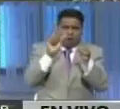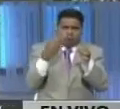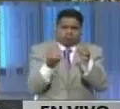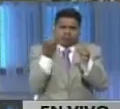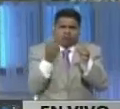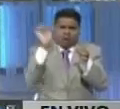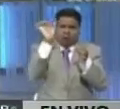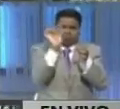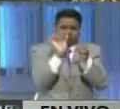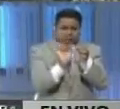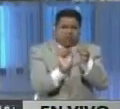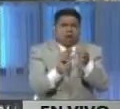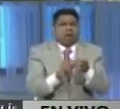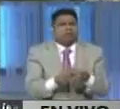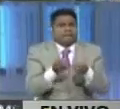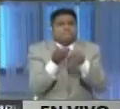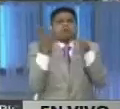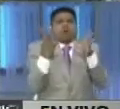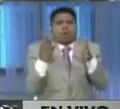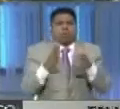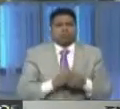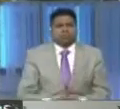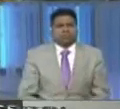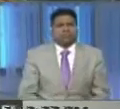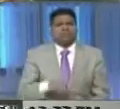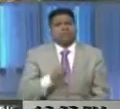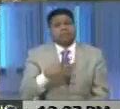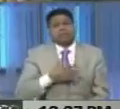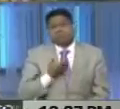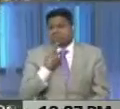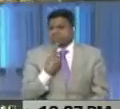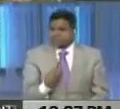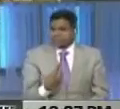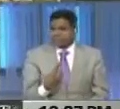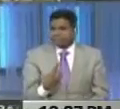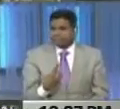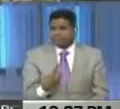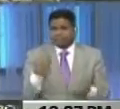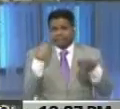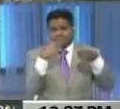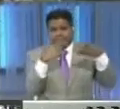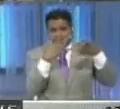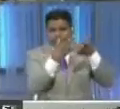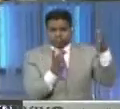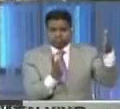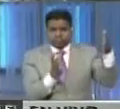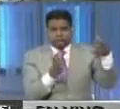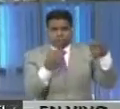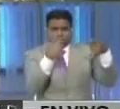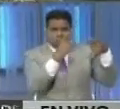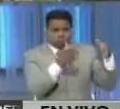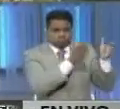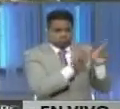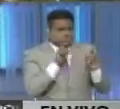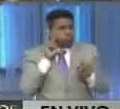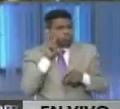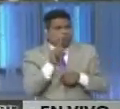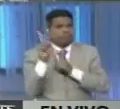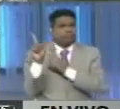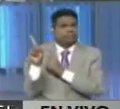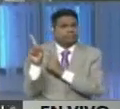por nuestra Fuerza Armada nacional bolivariana nosotros podemos destacar también que eh tenemos cuatro cinco